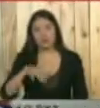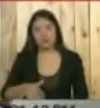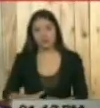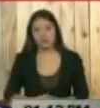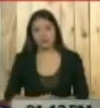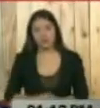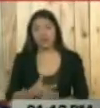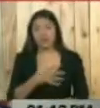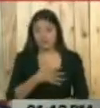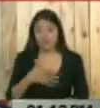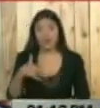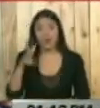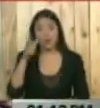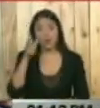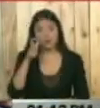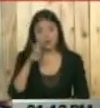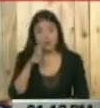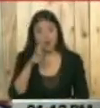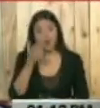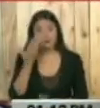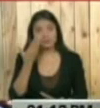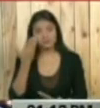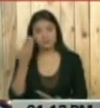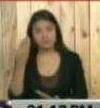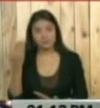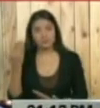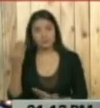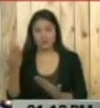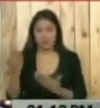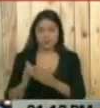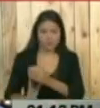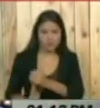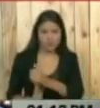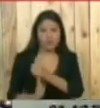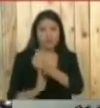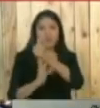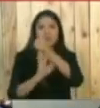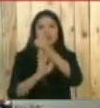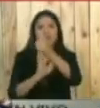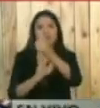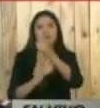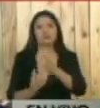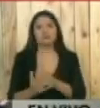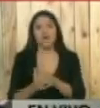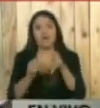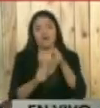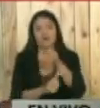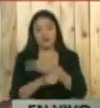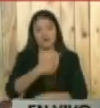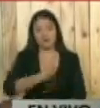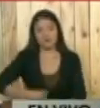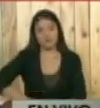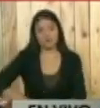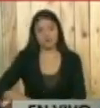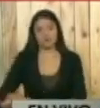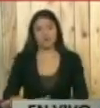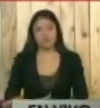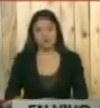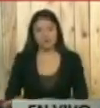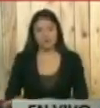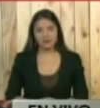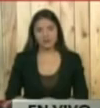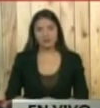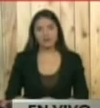quiere escuchar a su líder, a nuestro vicepresidente, a